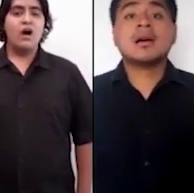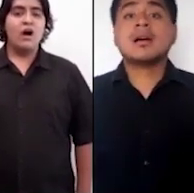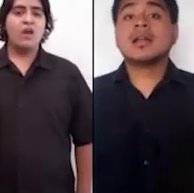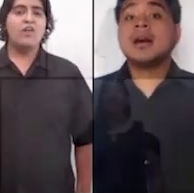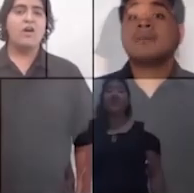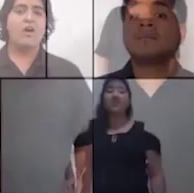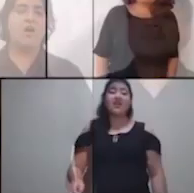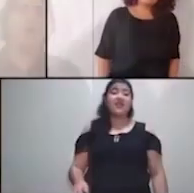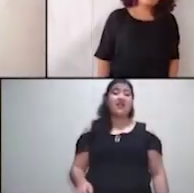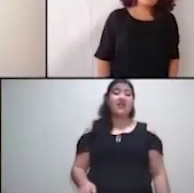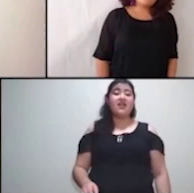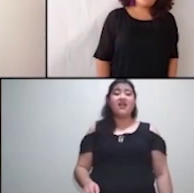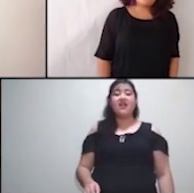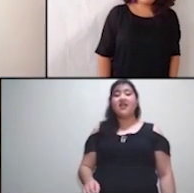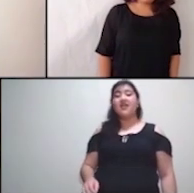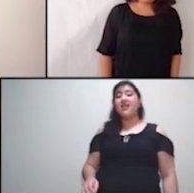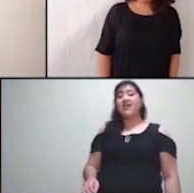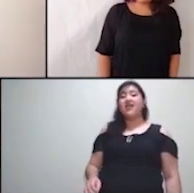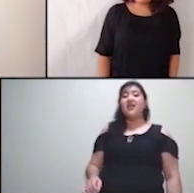o no